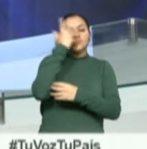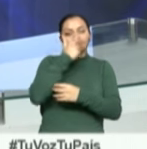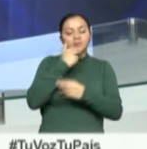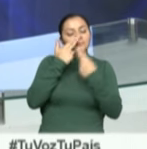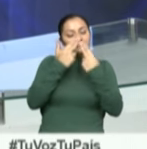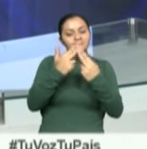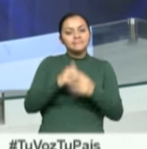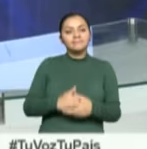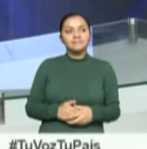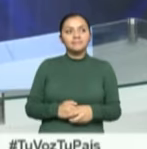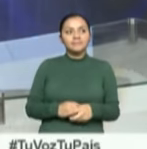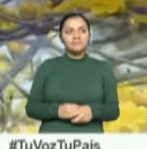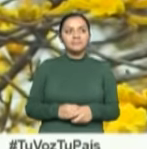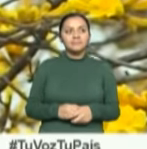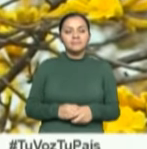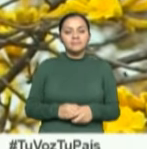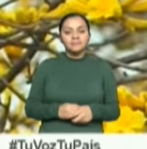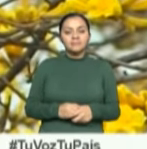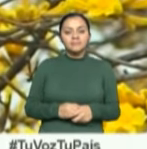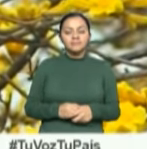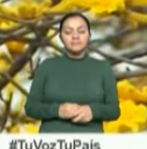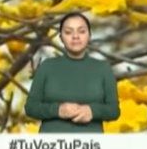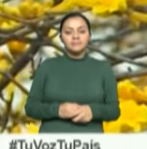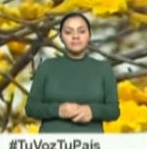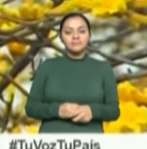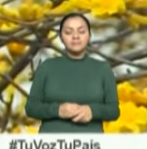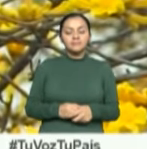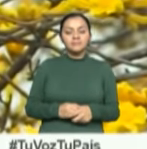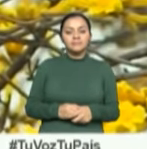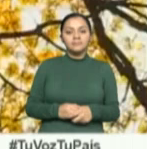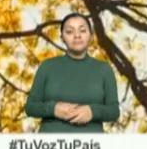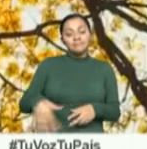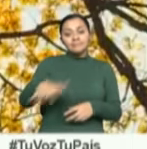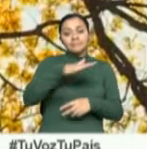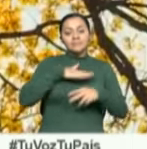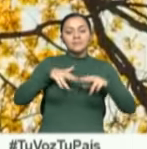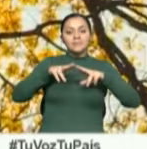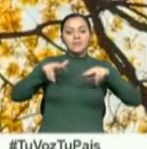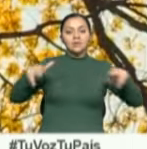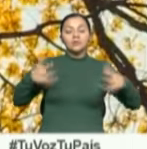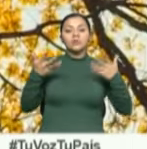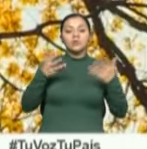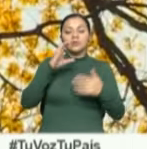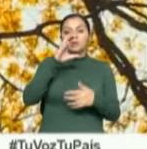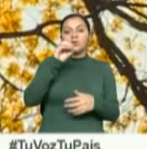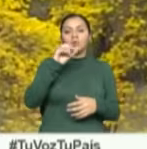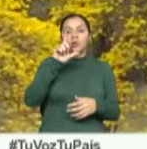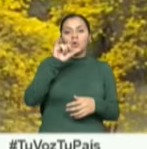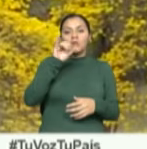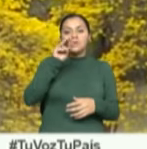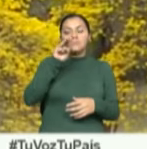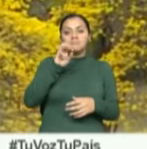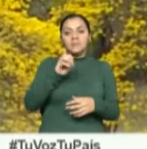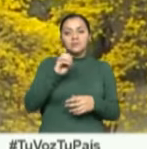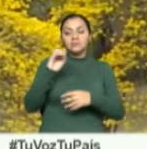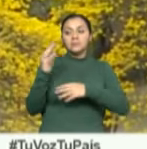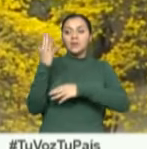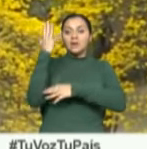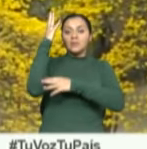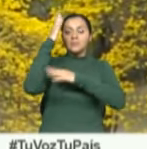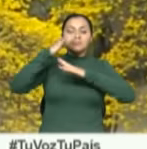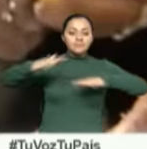se lo puede perder. Un verdadero espectáculo natural se concentra en Colimes con el florecimiento de los